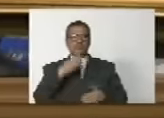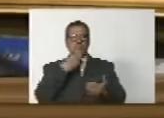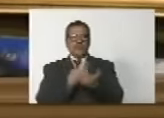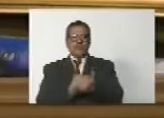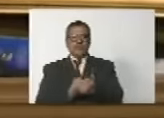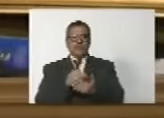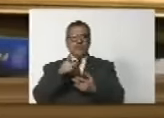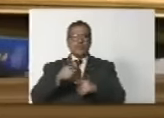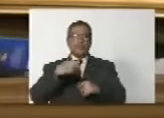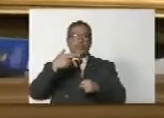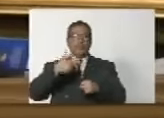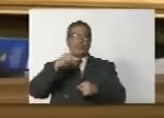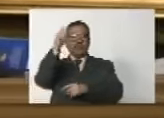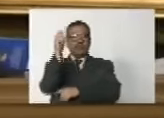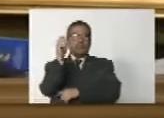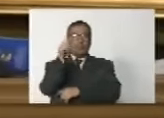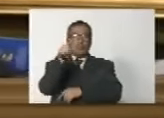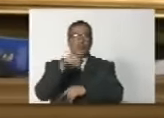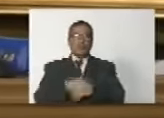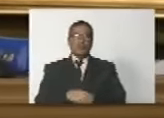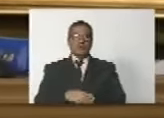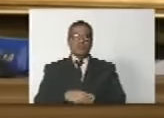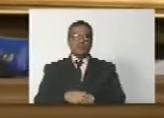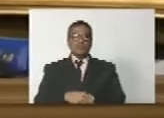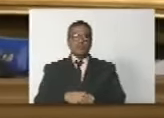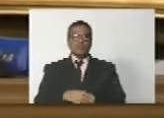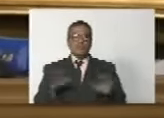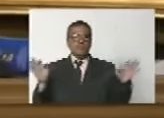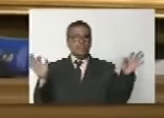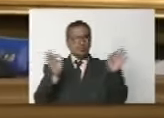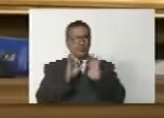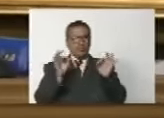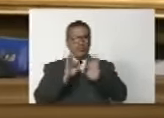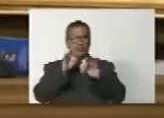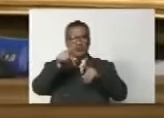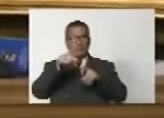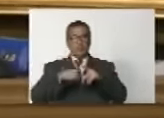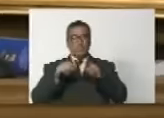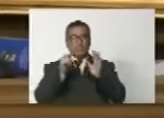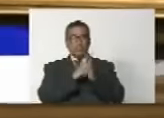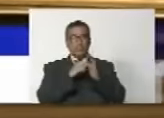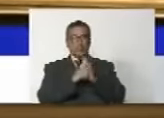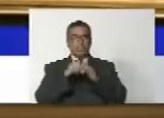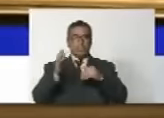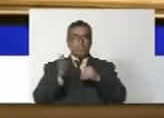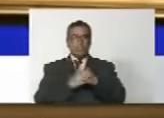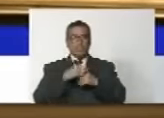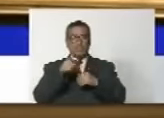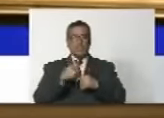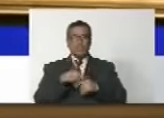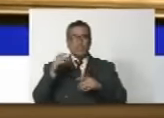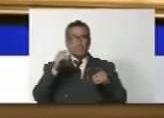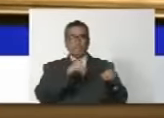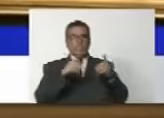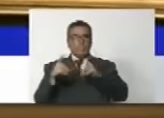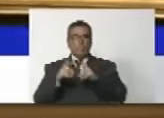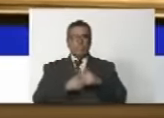Gracias, diputado. No hay más nadie anotado en el derecho de palabra. Se va a cerrar el